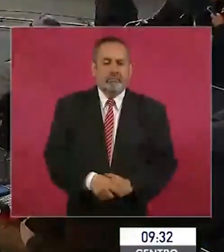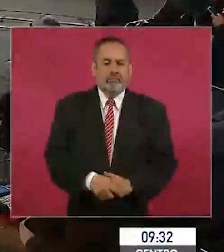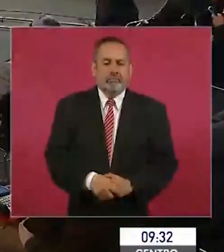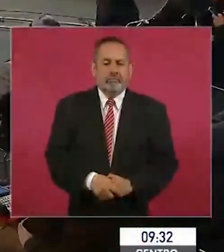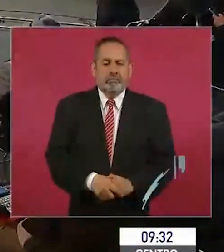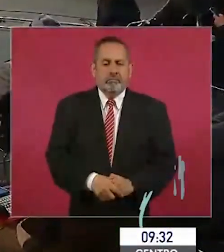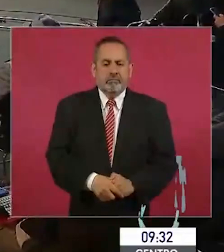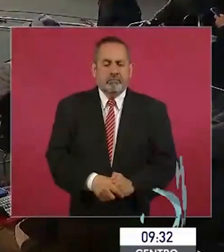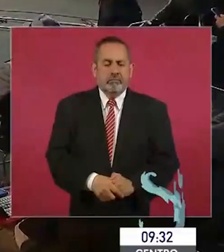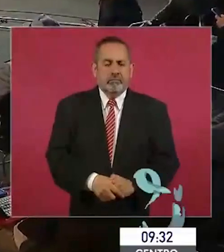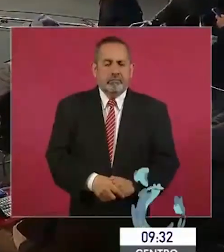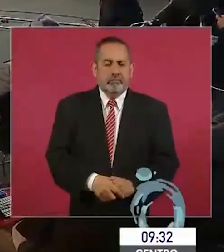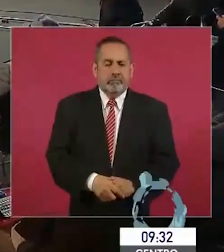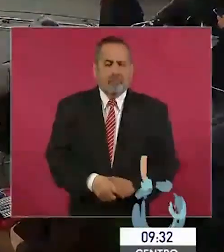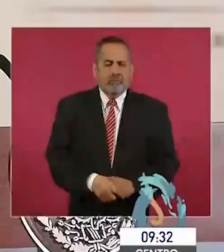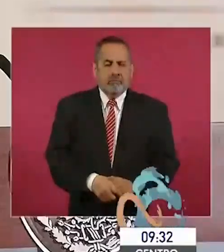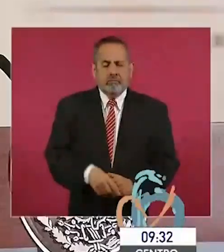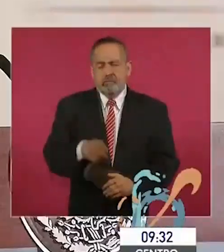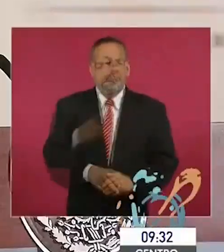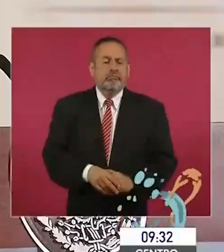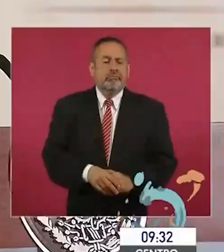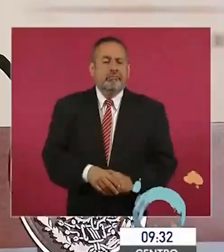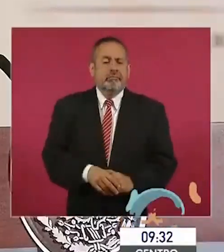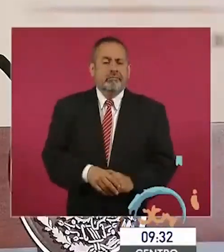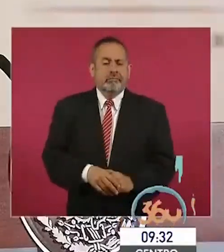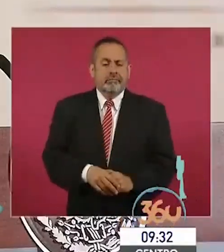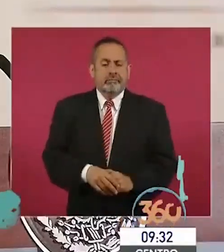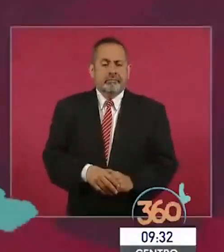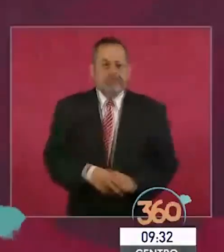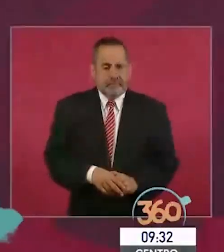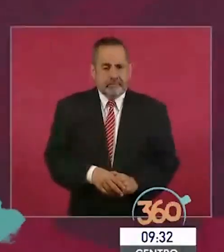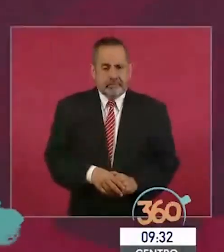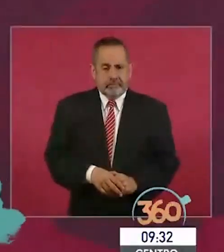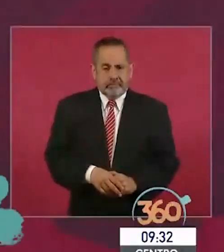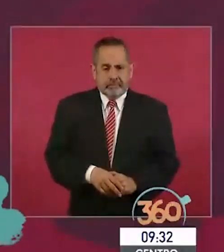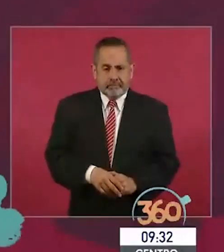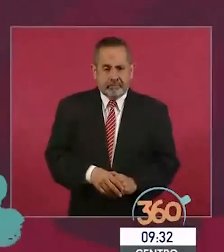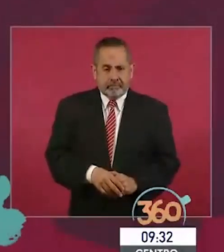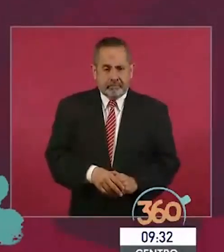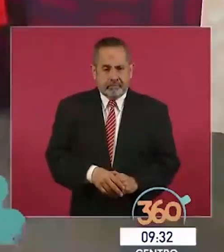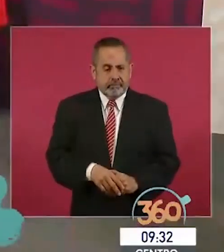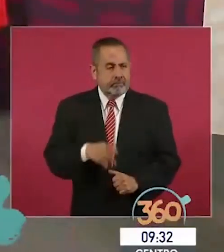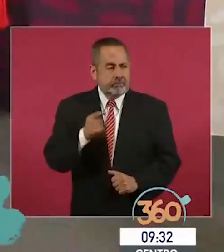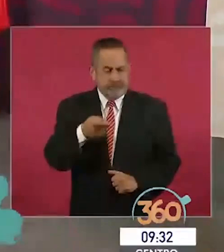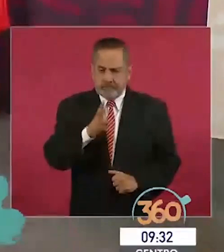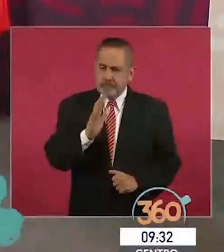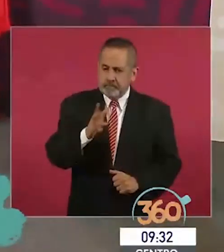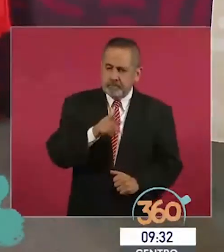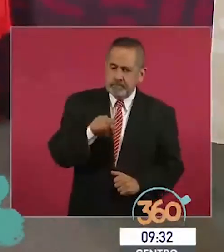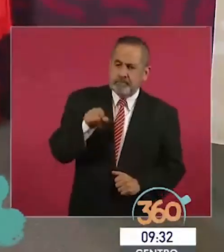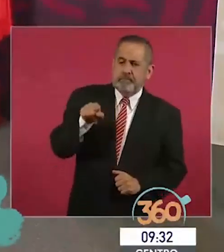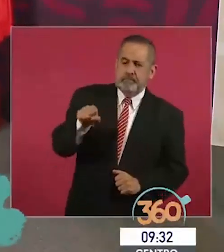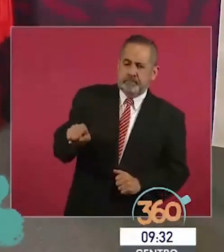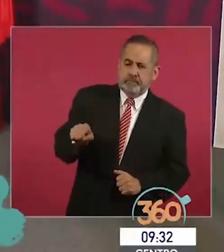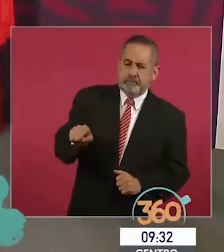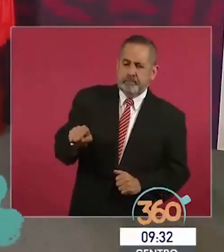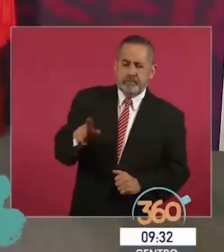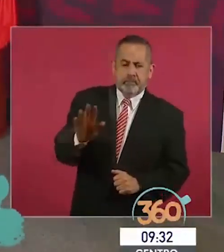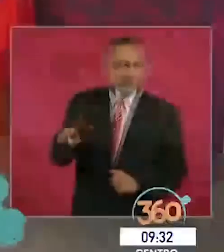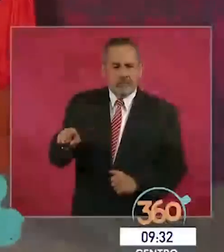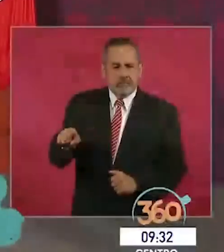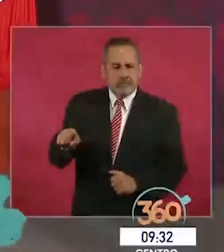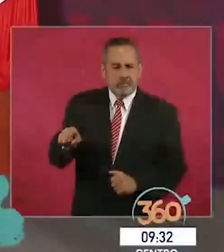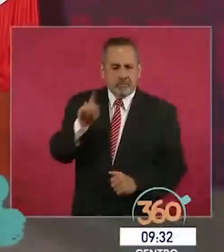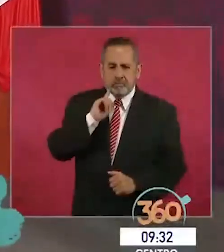as Es una muy buena noticia que se haya liberado a